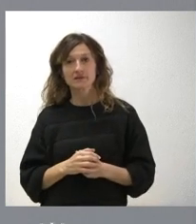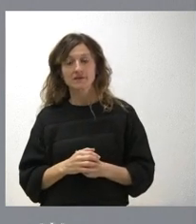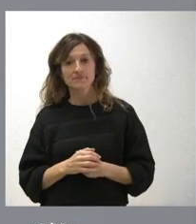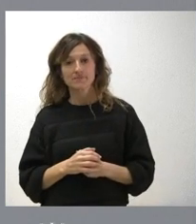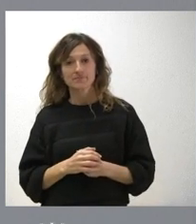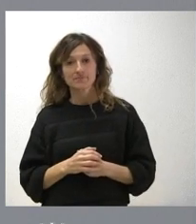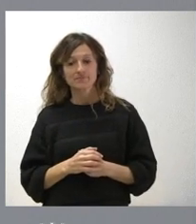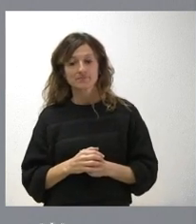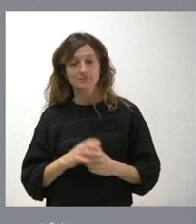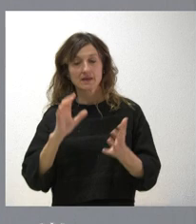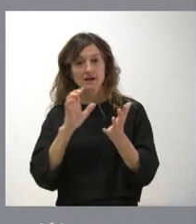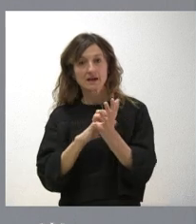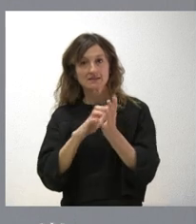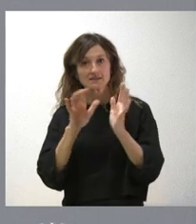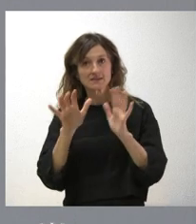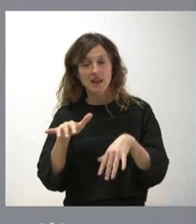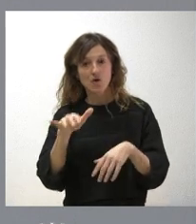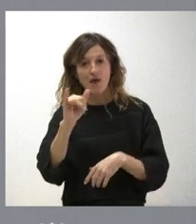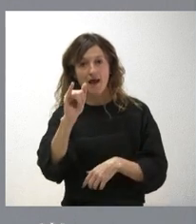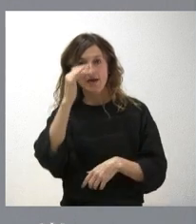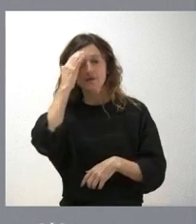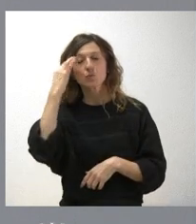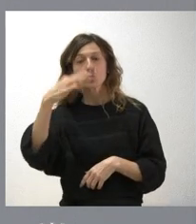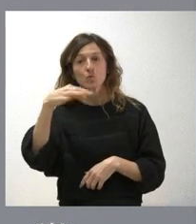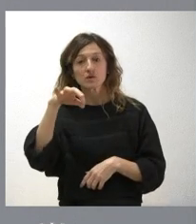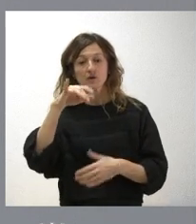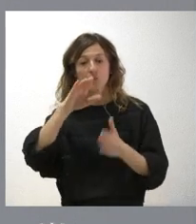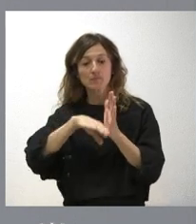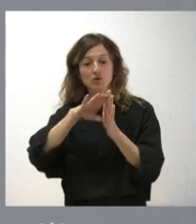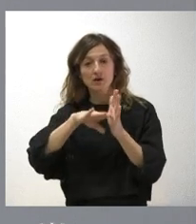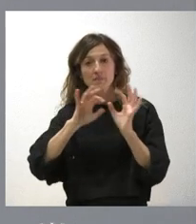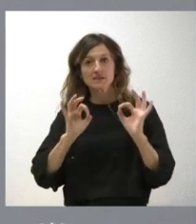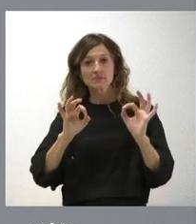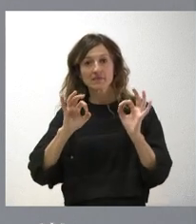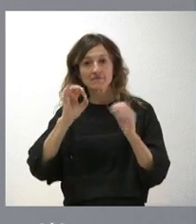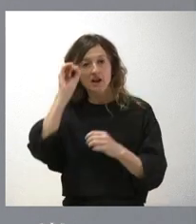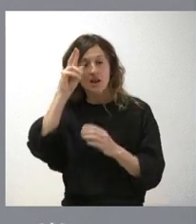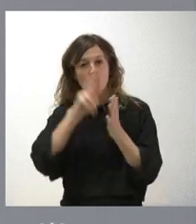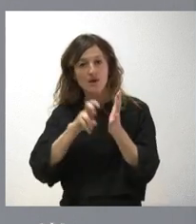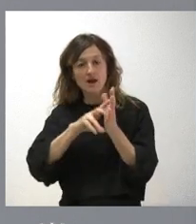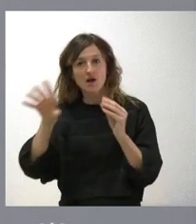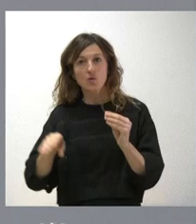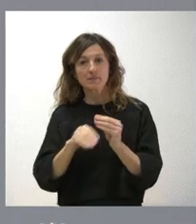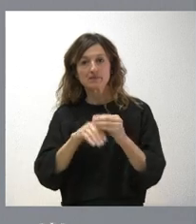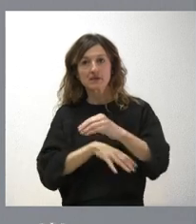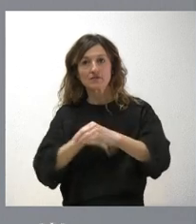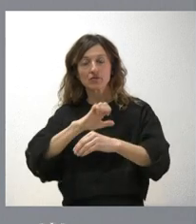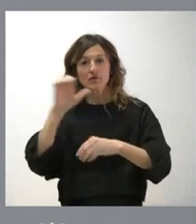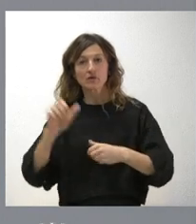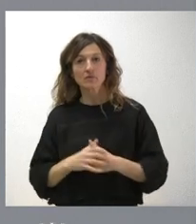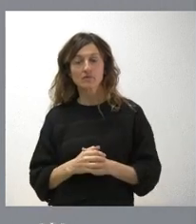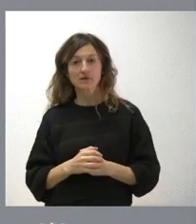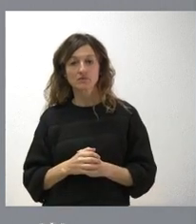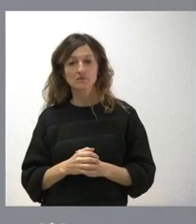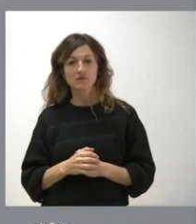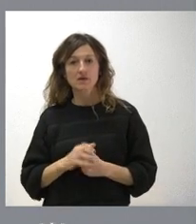Castilla de León tiene y yo creo que somos los únicos un programa específico de cuencas mineras complementario a los fondos europeos es decir que además de lo que